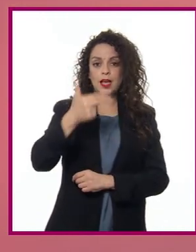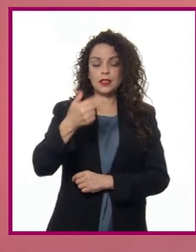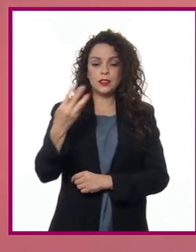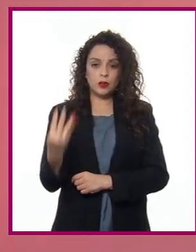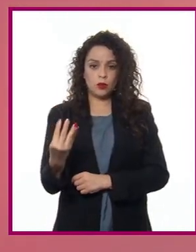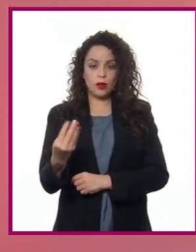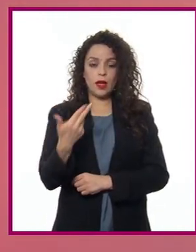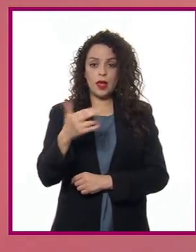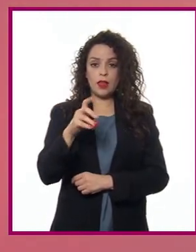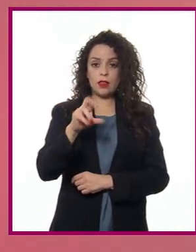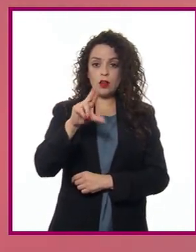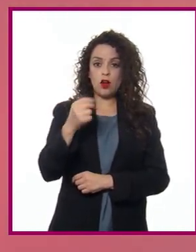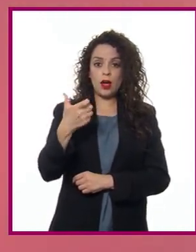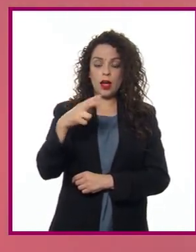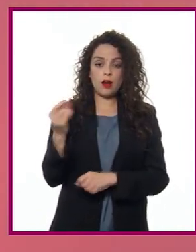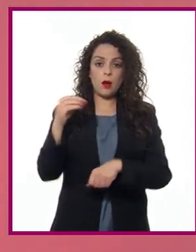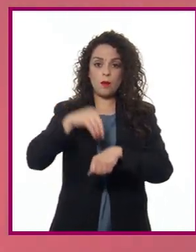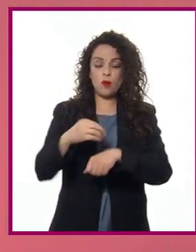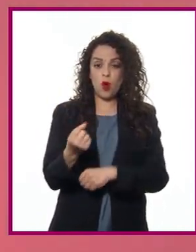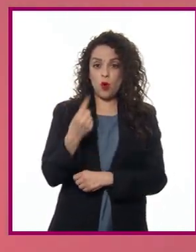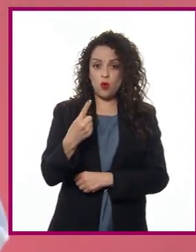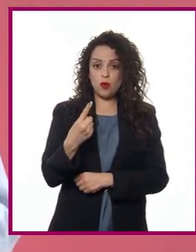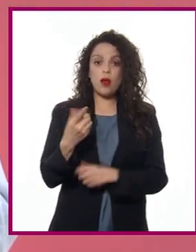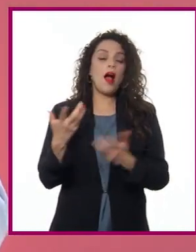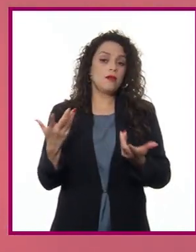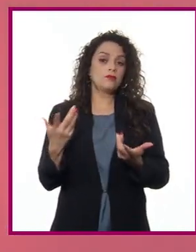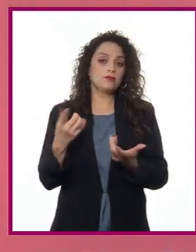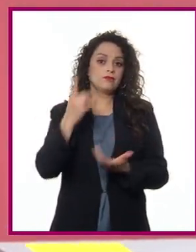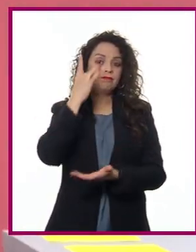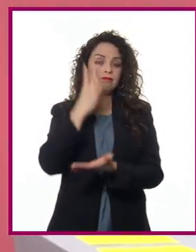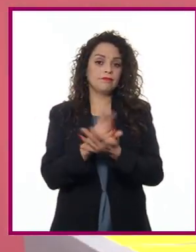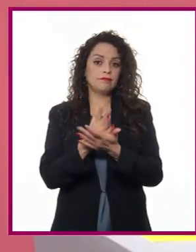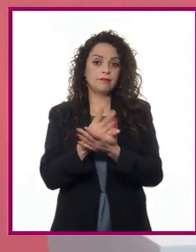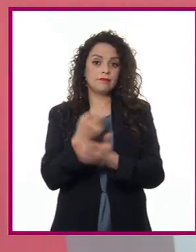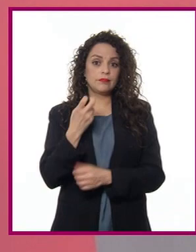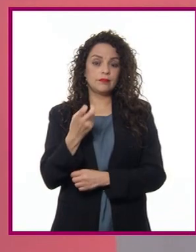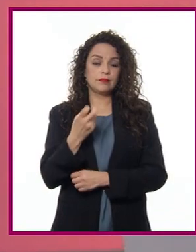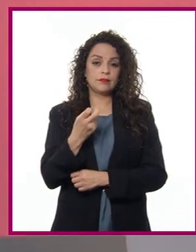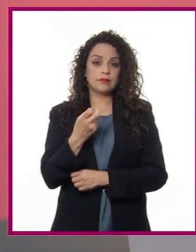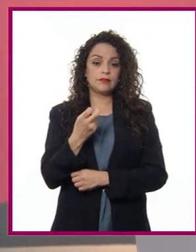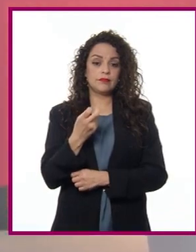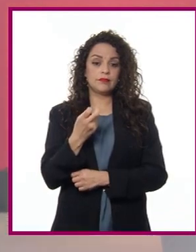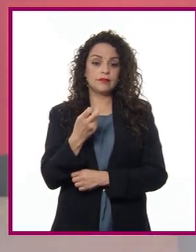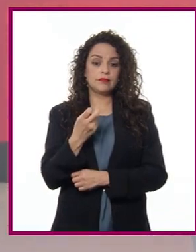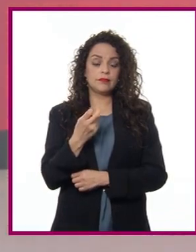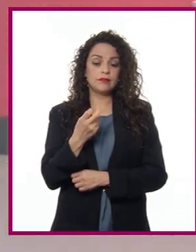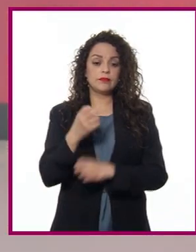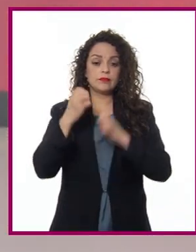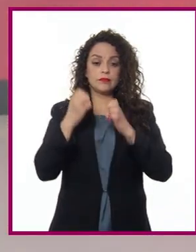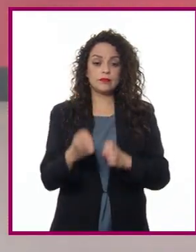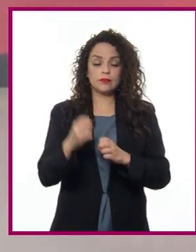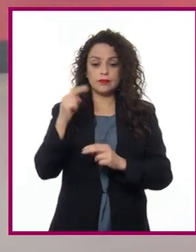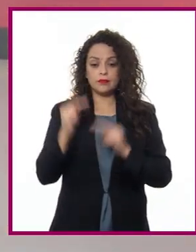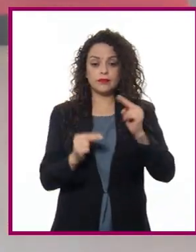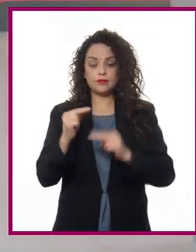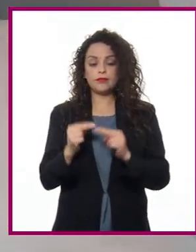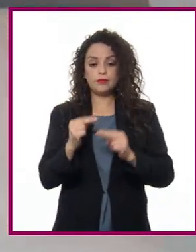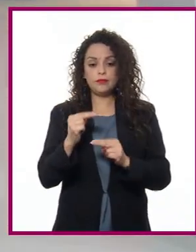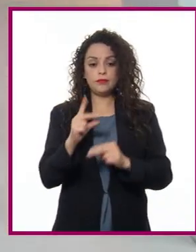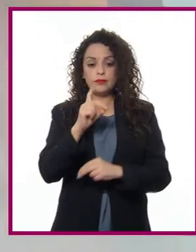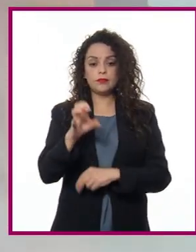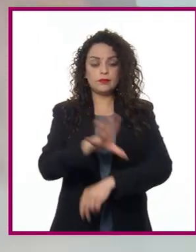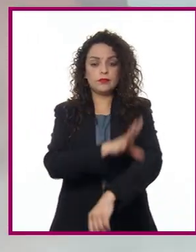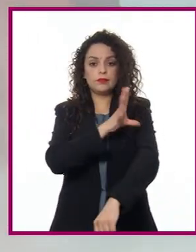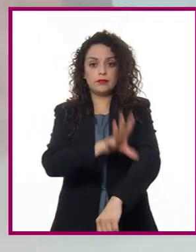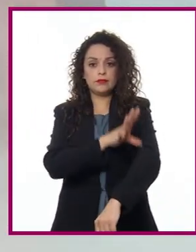tiene valencia de 1, entonces su único electrón de valencia que se encuentra en la órbita o nivel de energía tiende